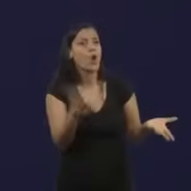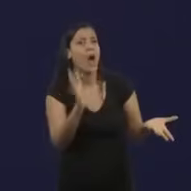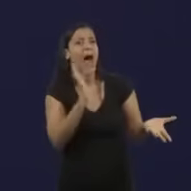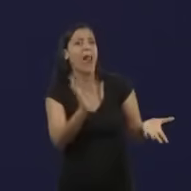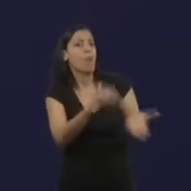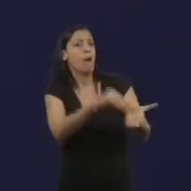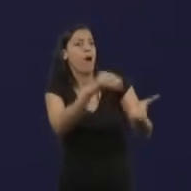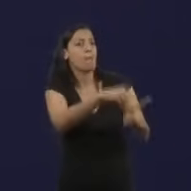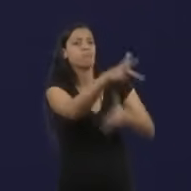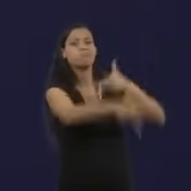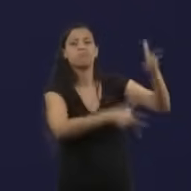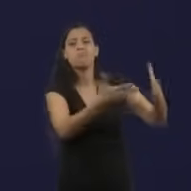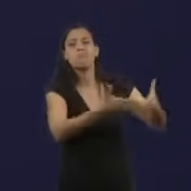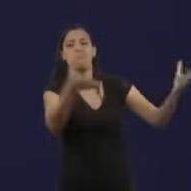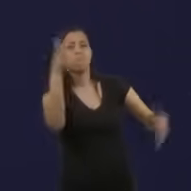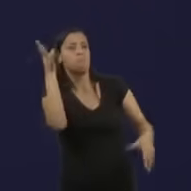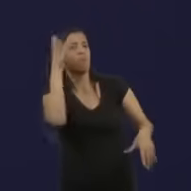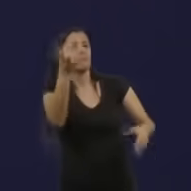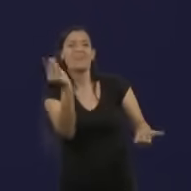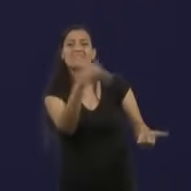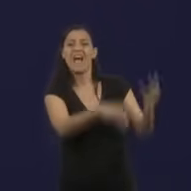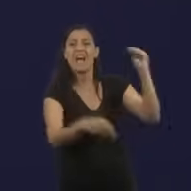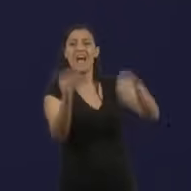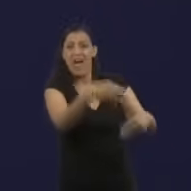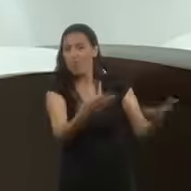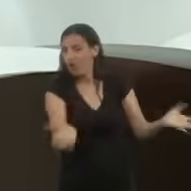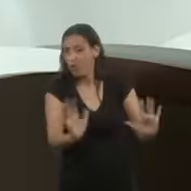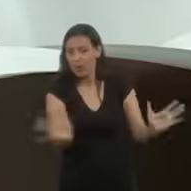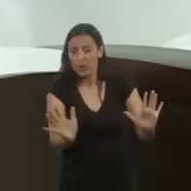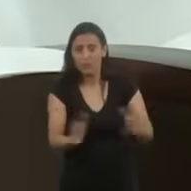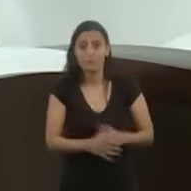algo que lo amerita